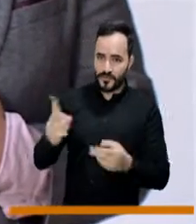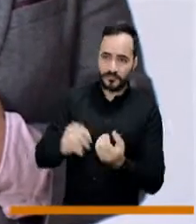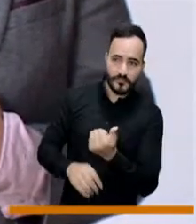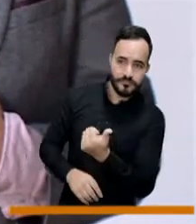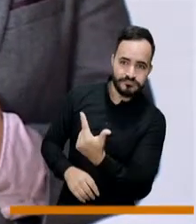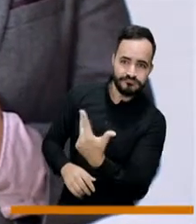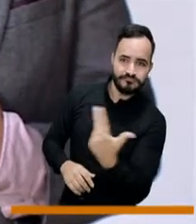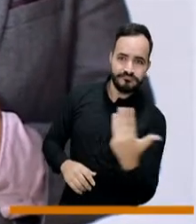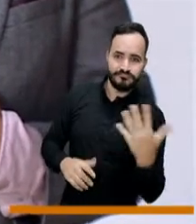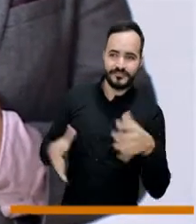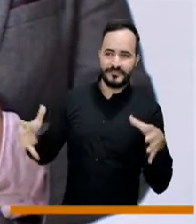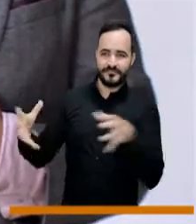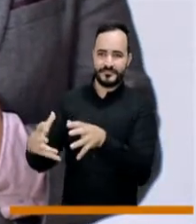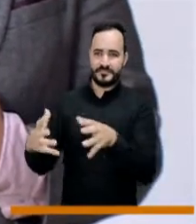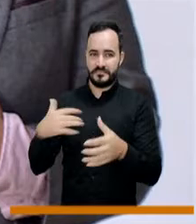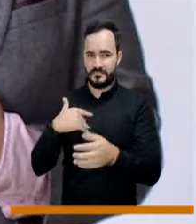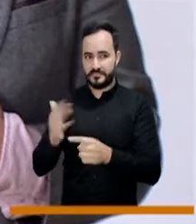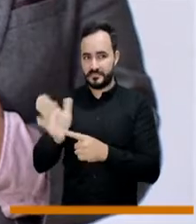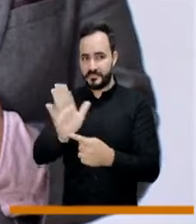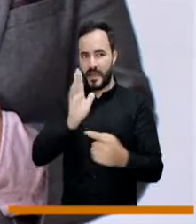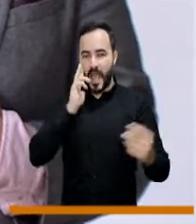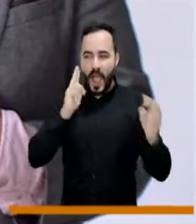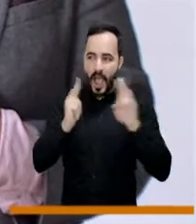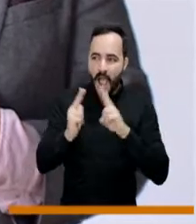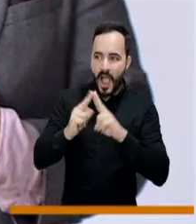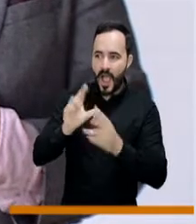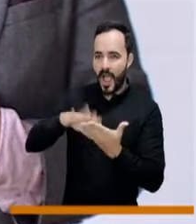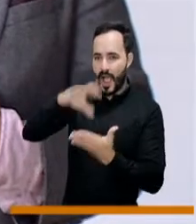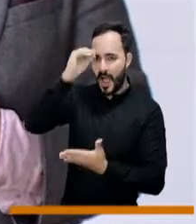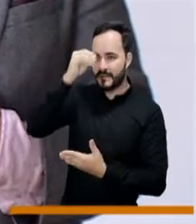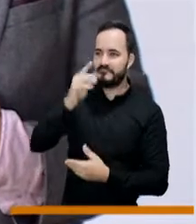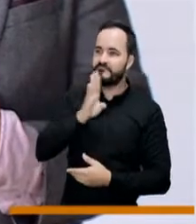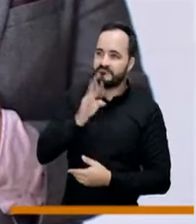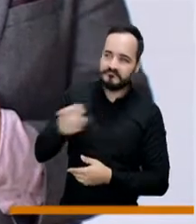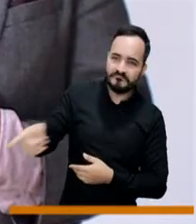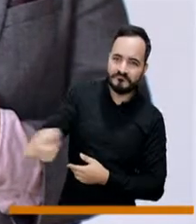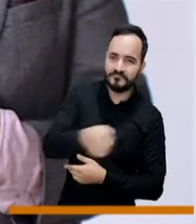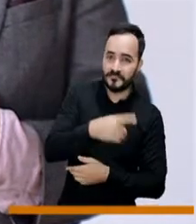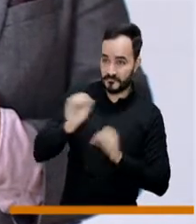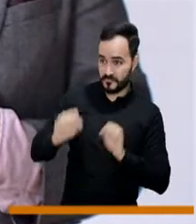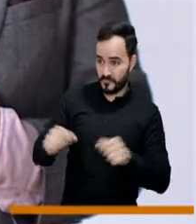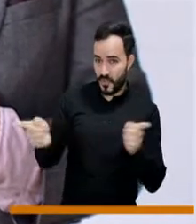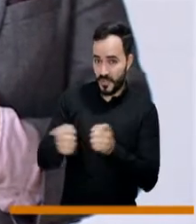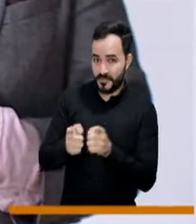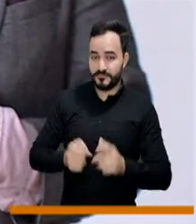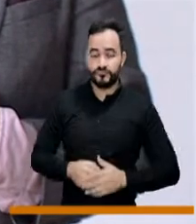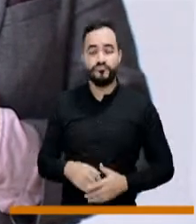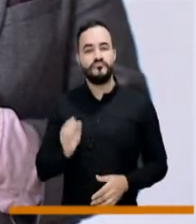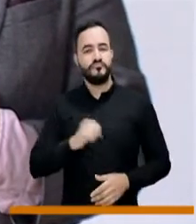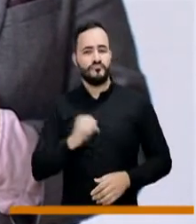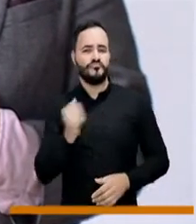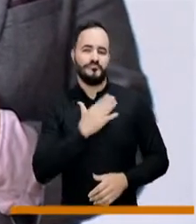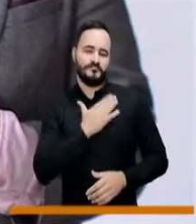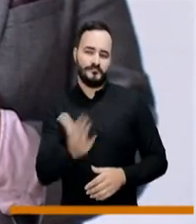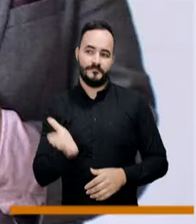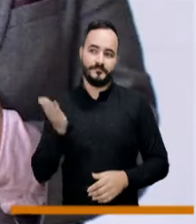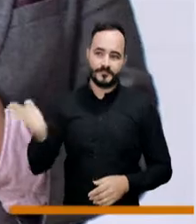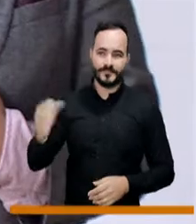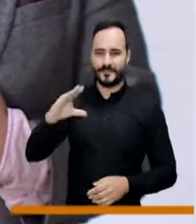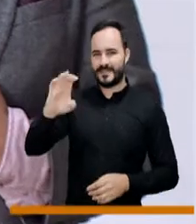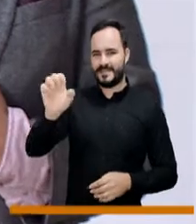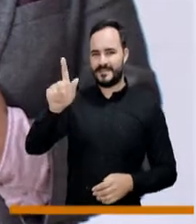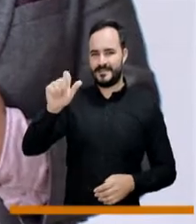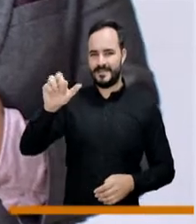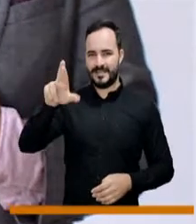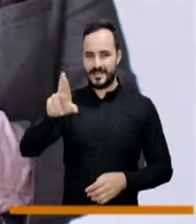corregimientos, cómo se articulan con las verdaderas necesidades de los territorios, las convocatorias para que la gente pueda disfrutar de toda